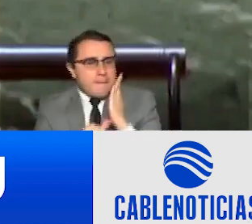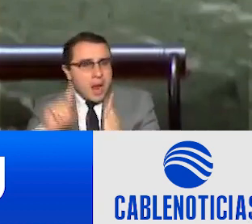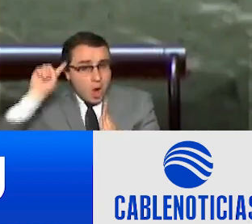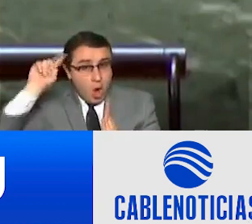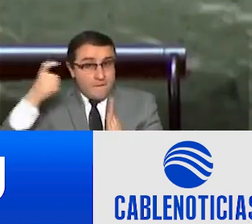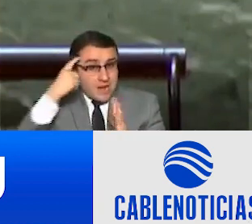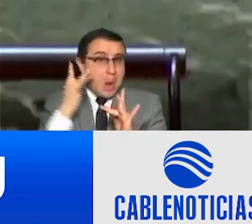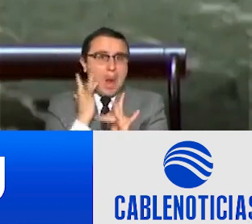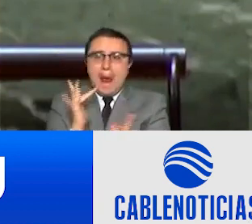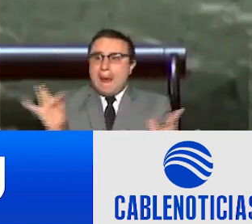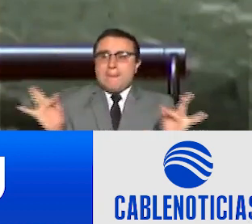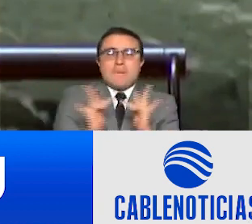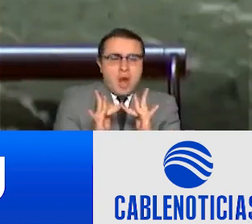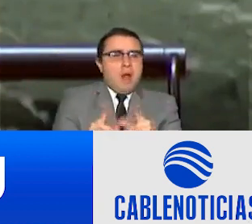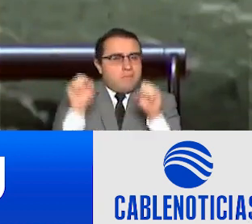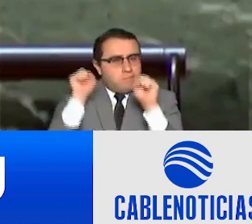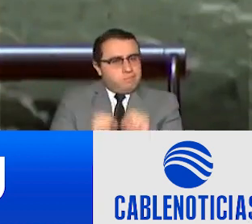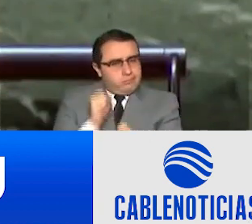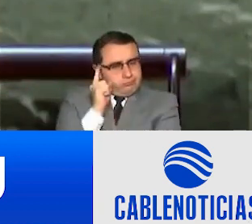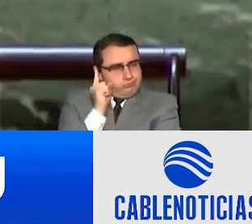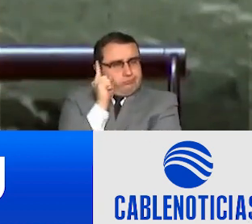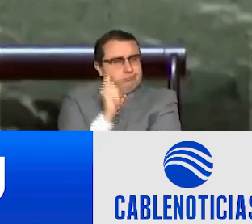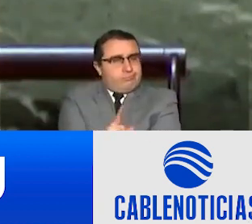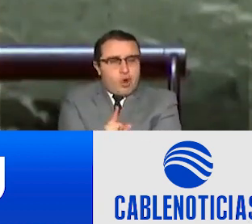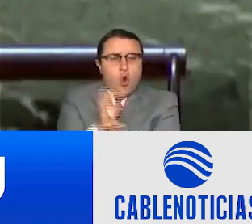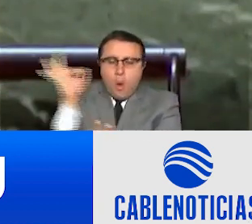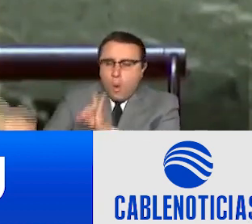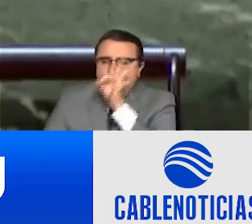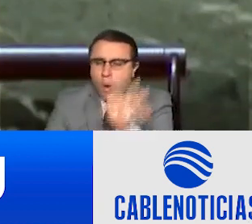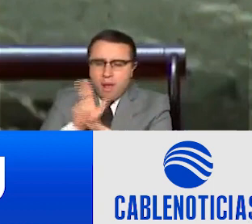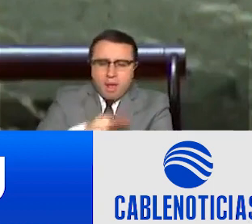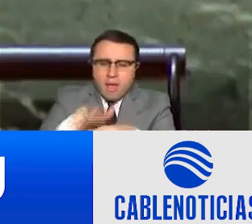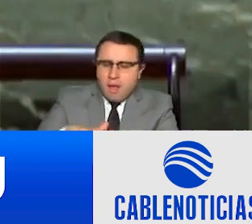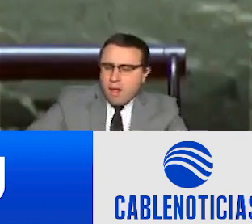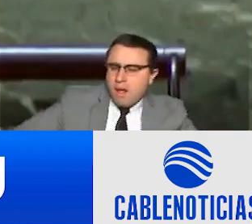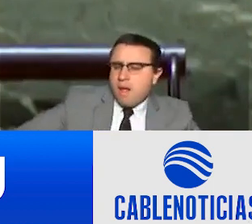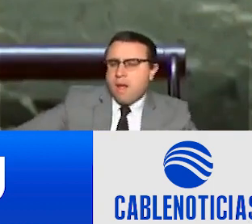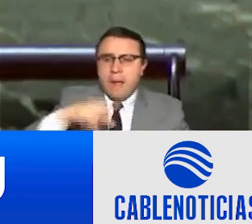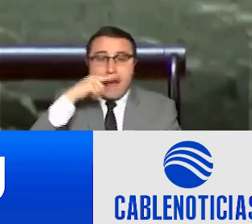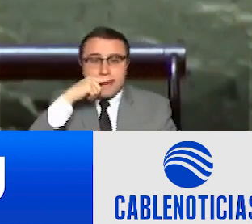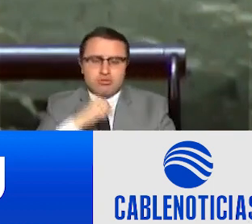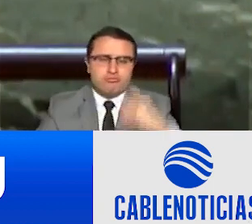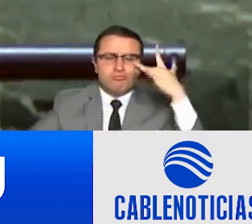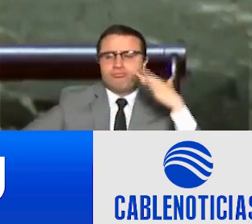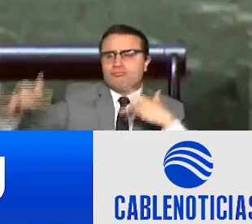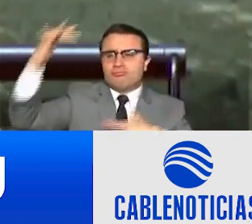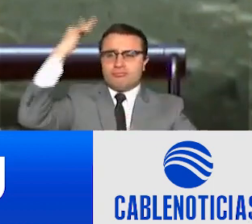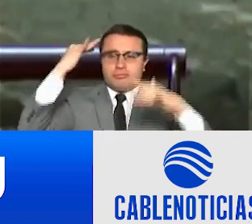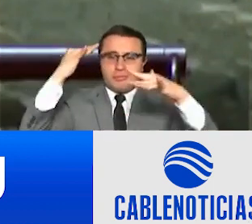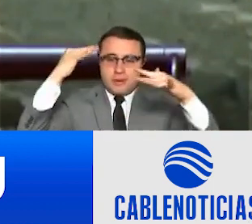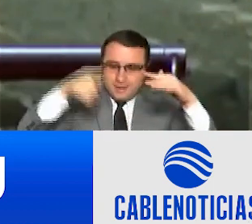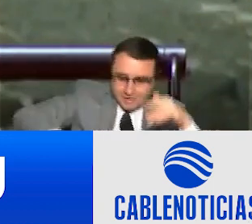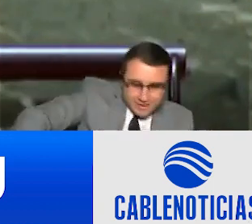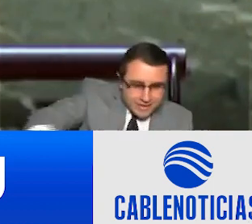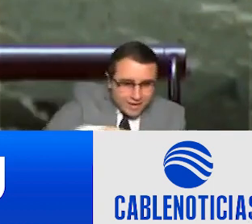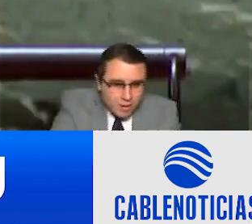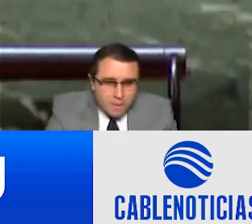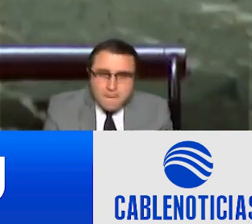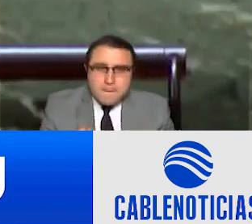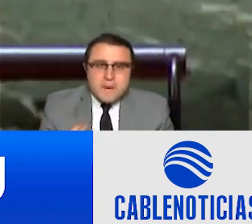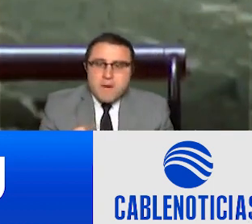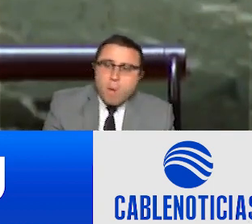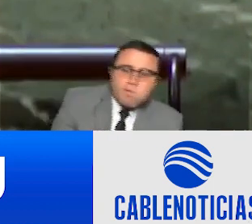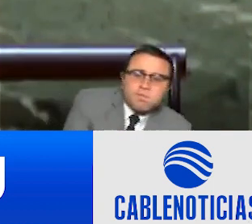que tenemos soberanía sobre ese territorio. Son los pueblos indígenas los que mejor